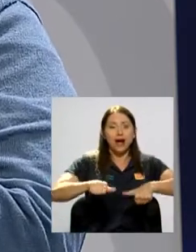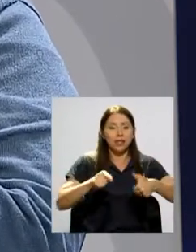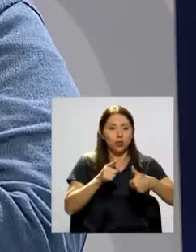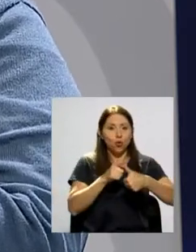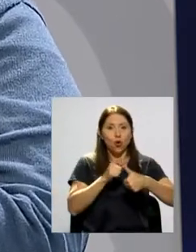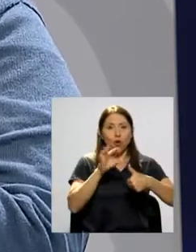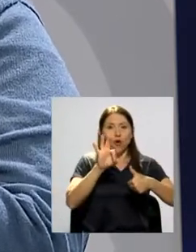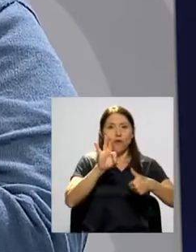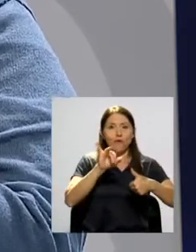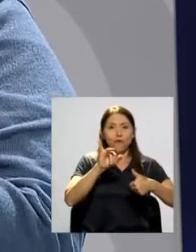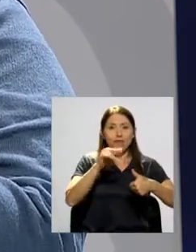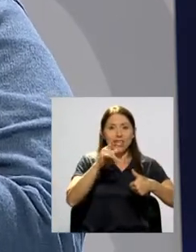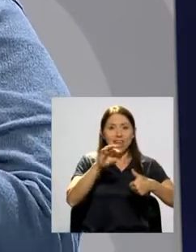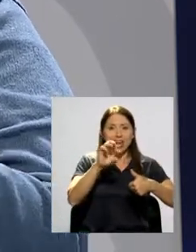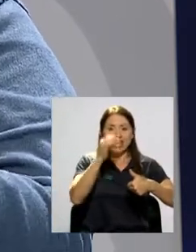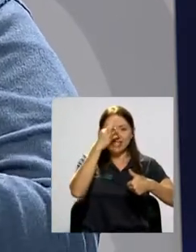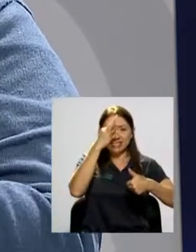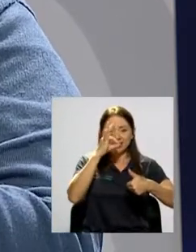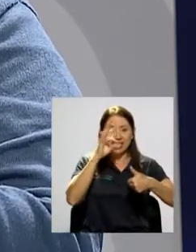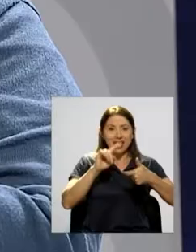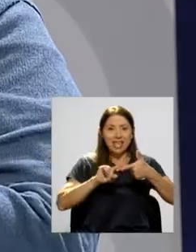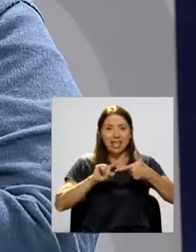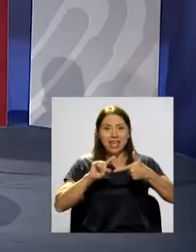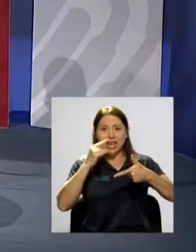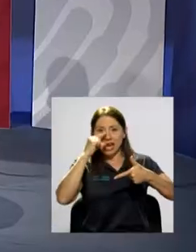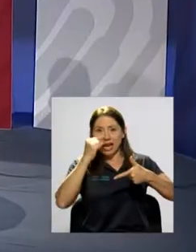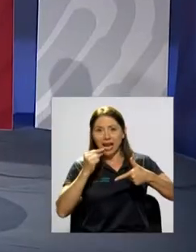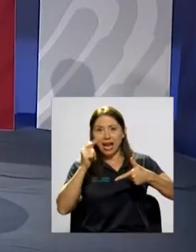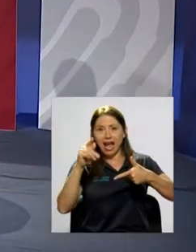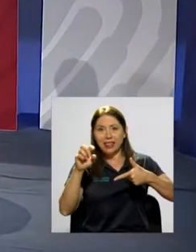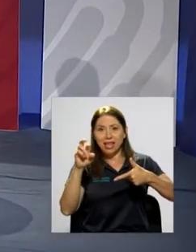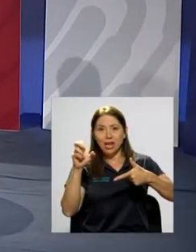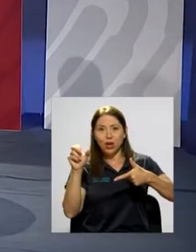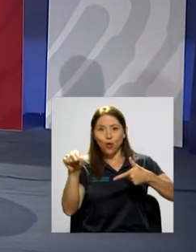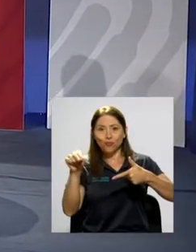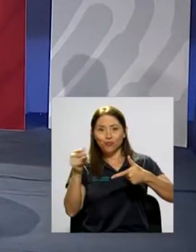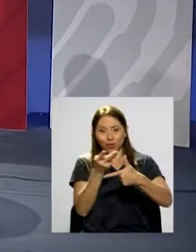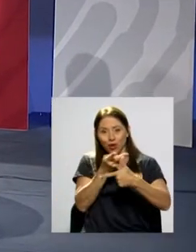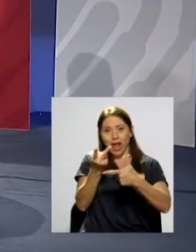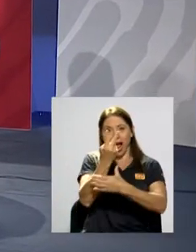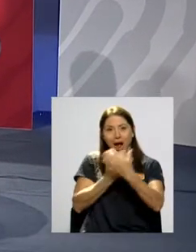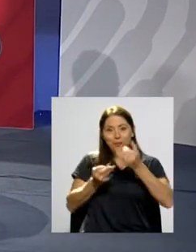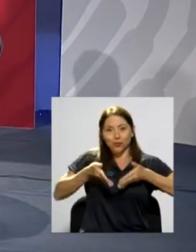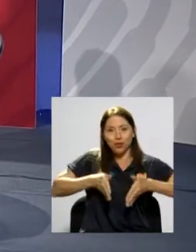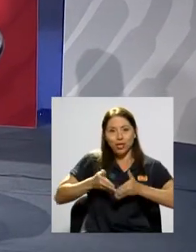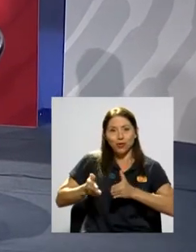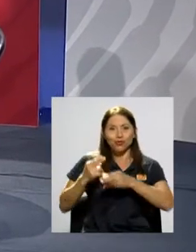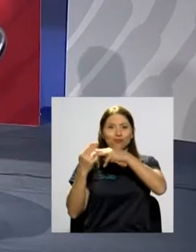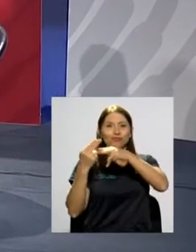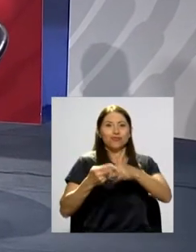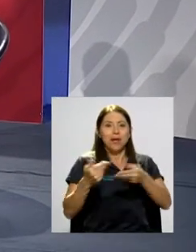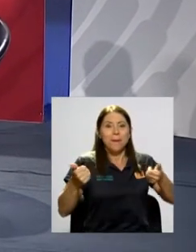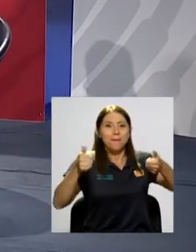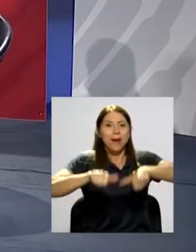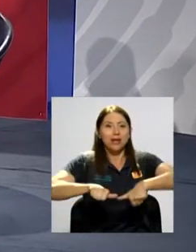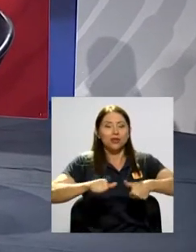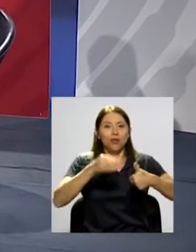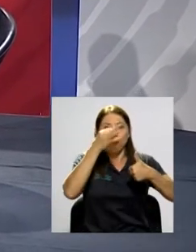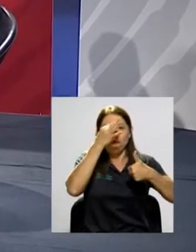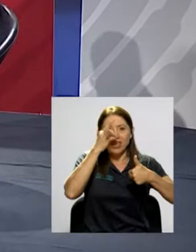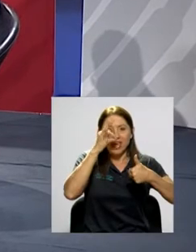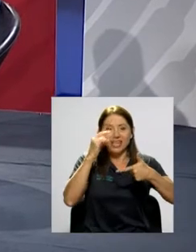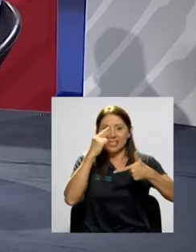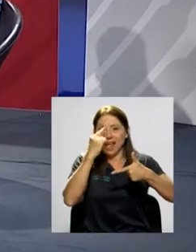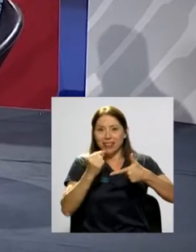¿verdad? Los hijos de los caudillos, ¿verdad? El denominado pacto Figueres-Calderón, que fue